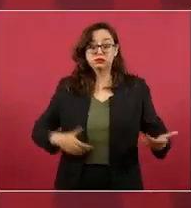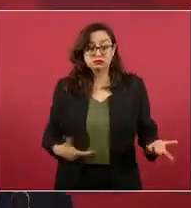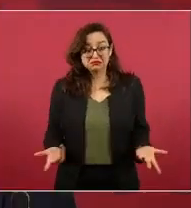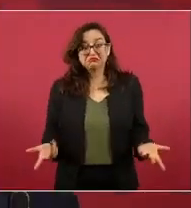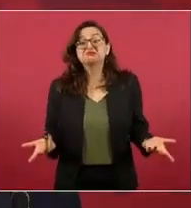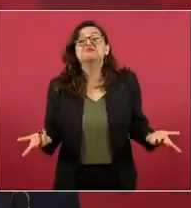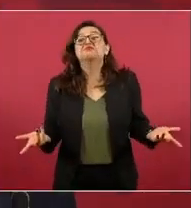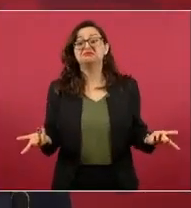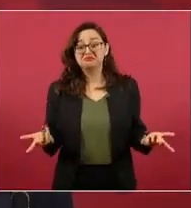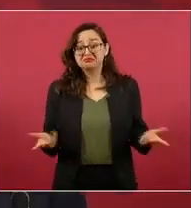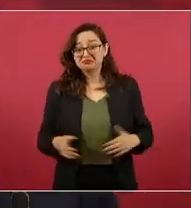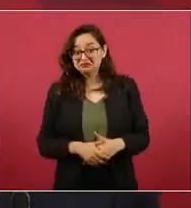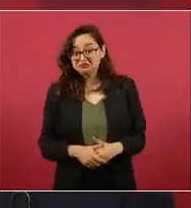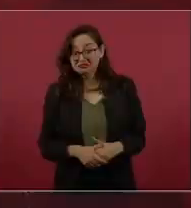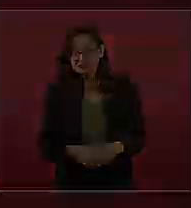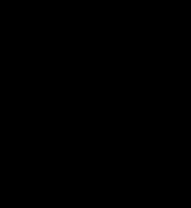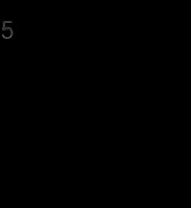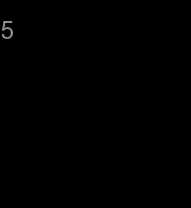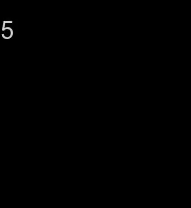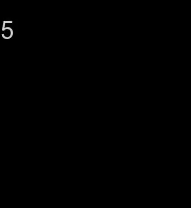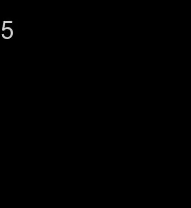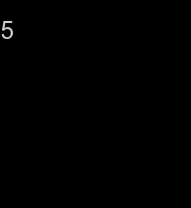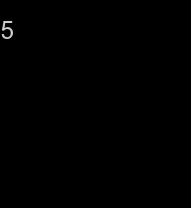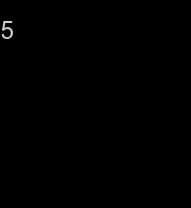Y es como si yo aquí,